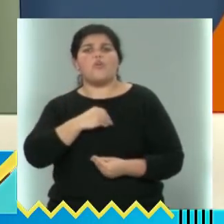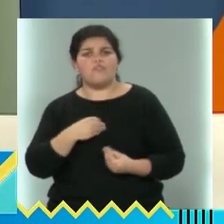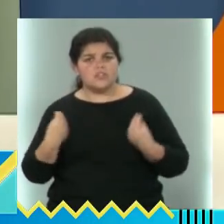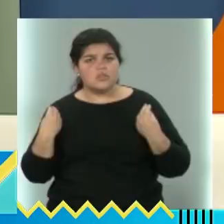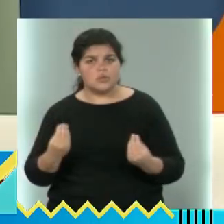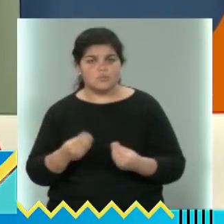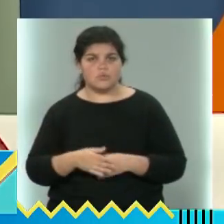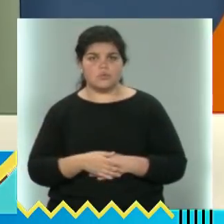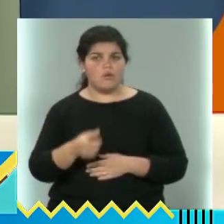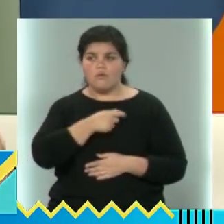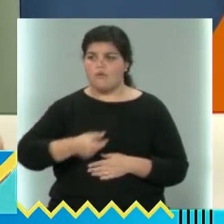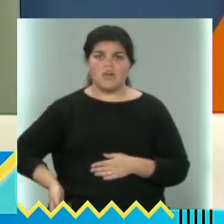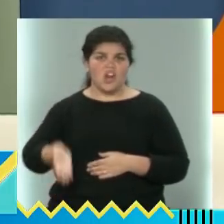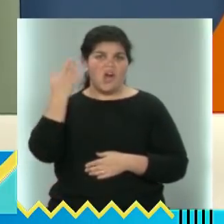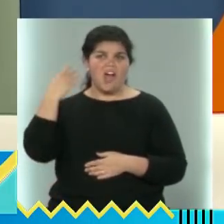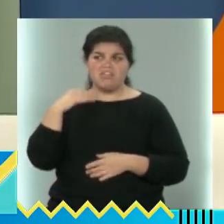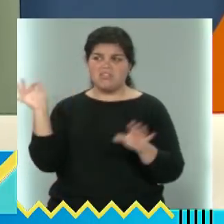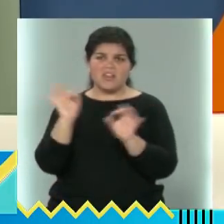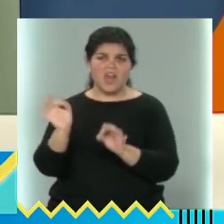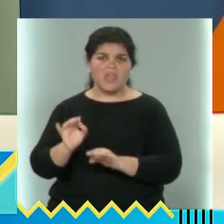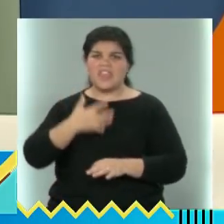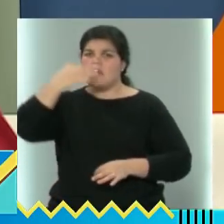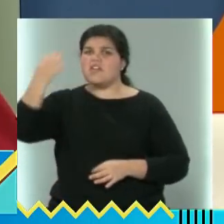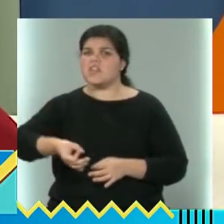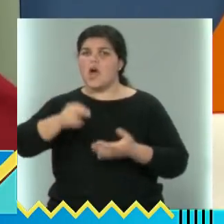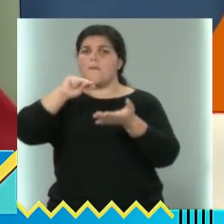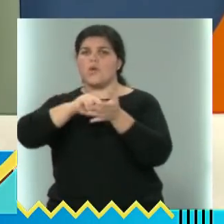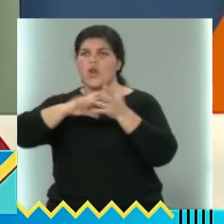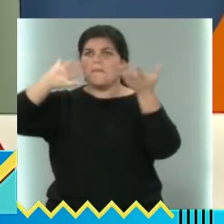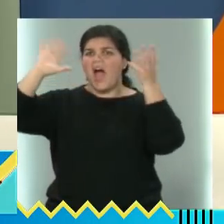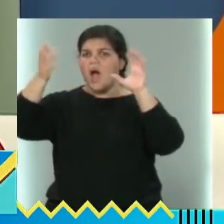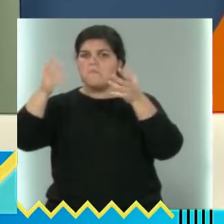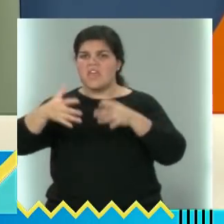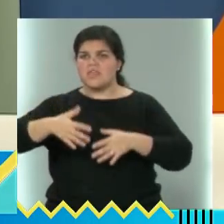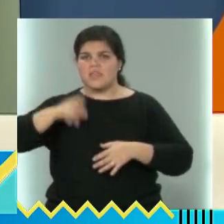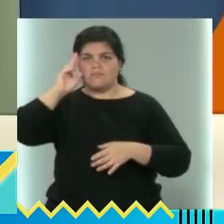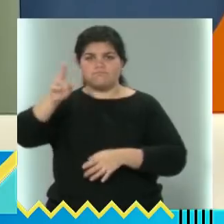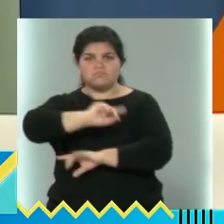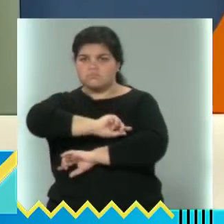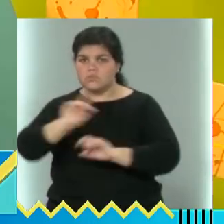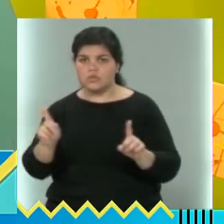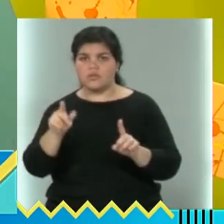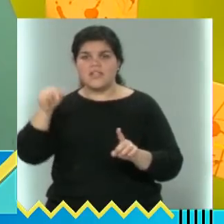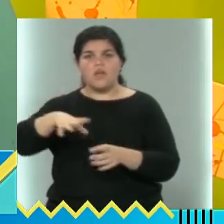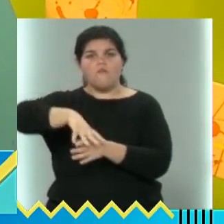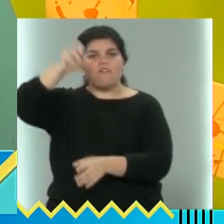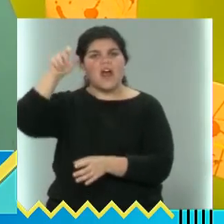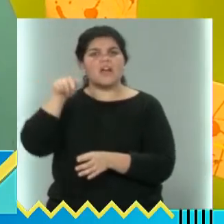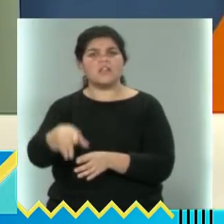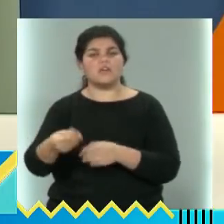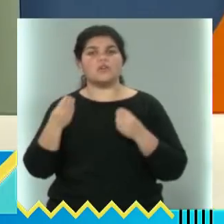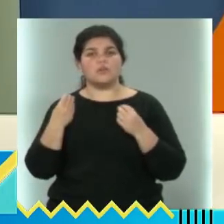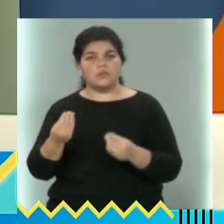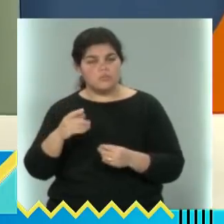de los gobiernos se ha tomado en serio el problema ambiental y siendo que la cuestión del fracking es sustancialmente